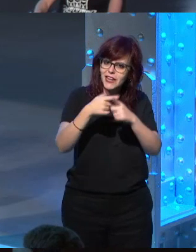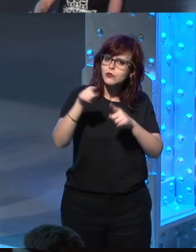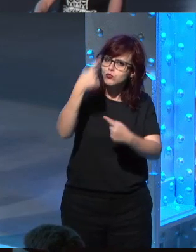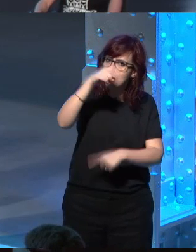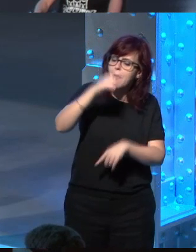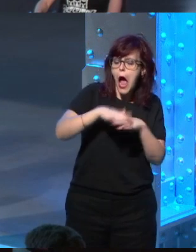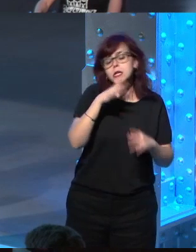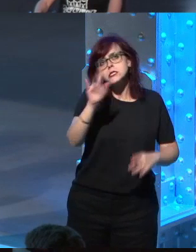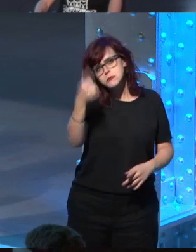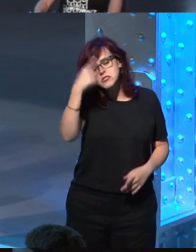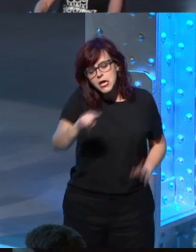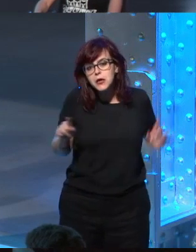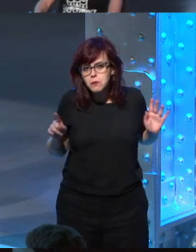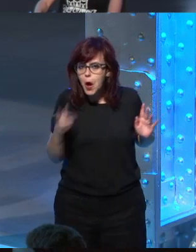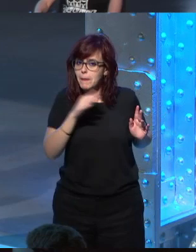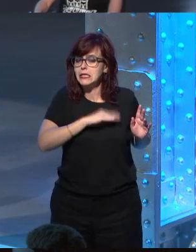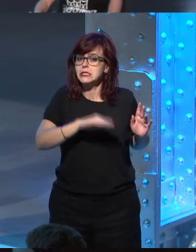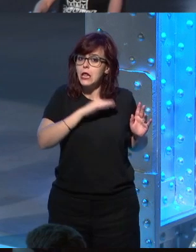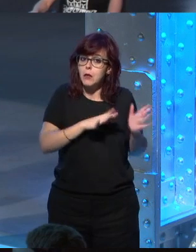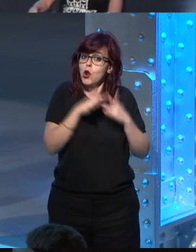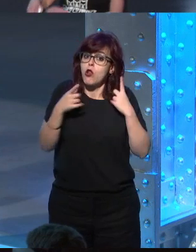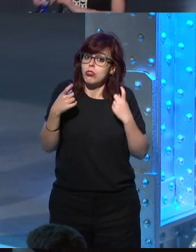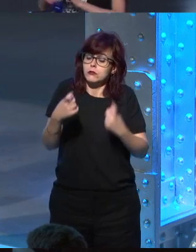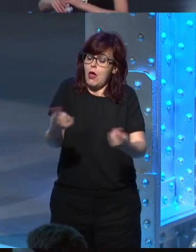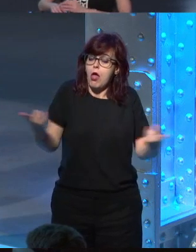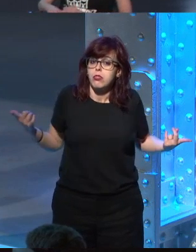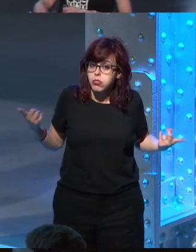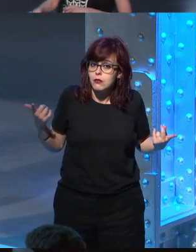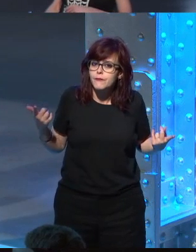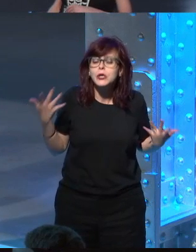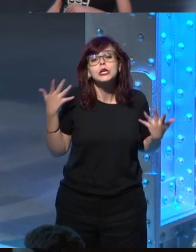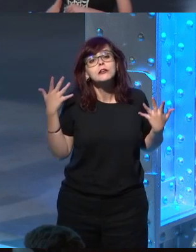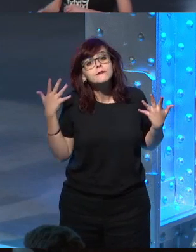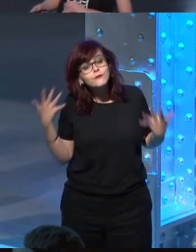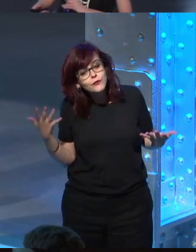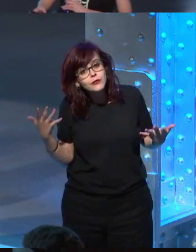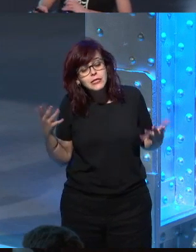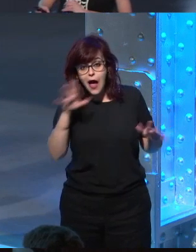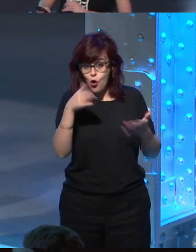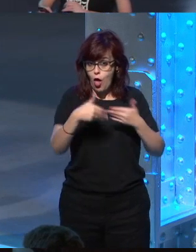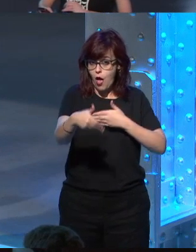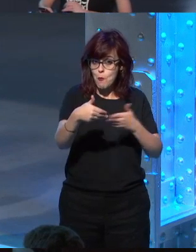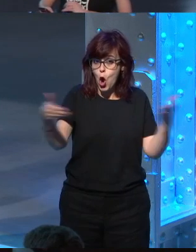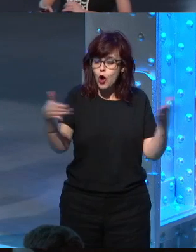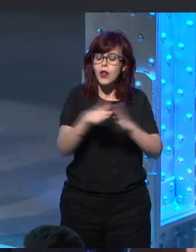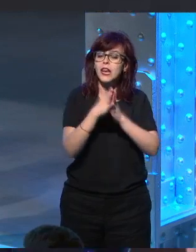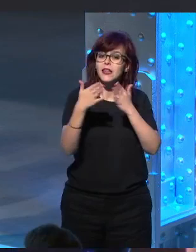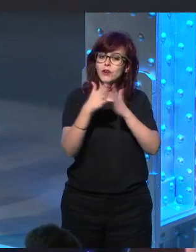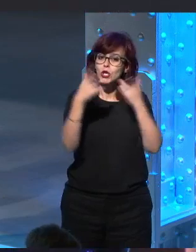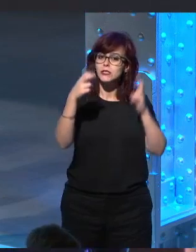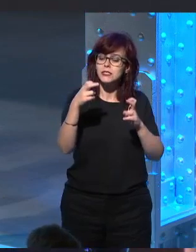sí que es. Pero de eso bastante. Por necesidad. Bueno, entonces ahora sale un libro que se